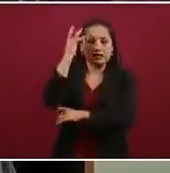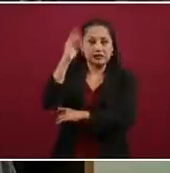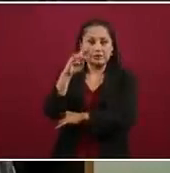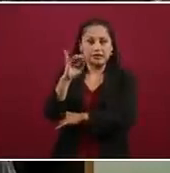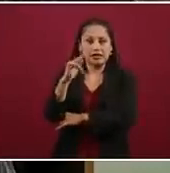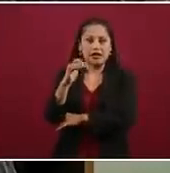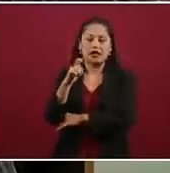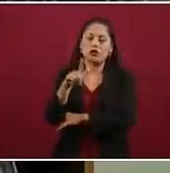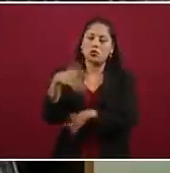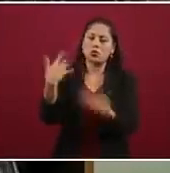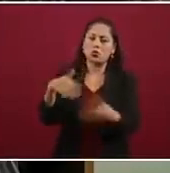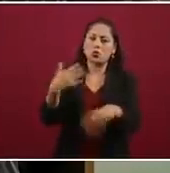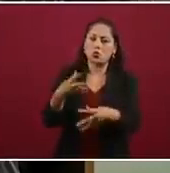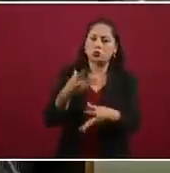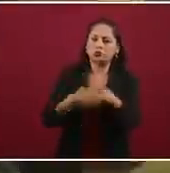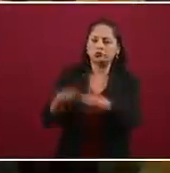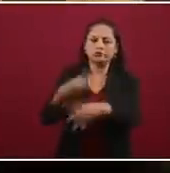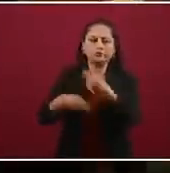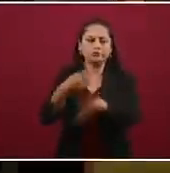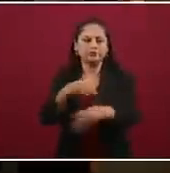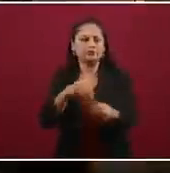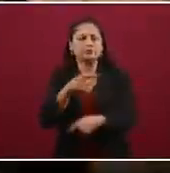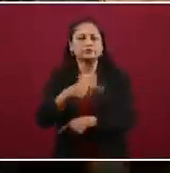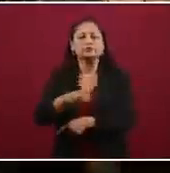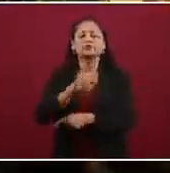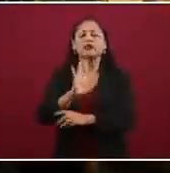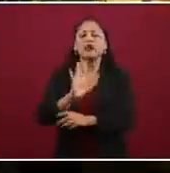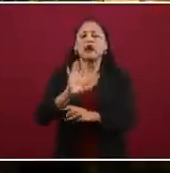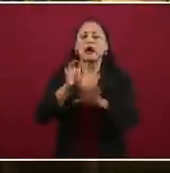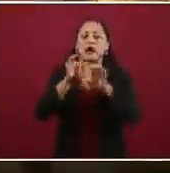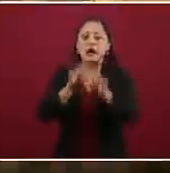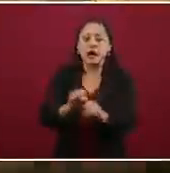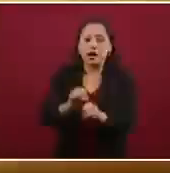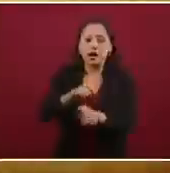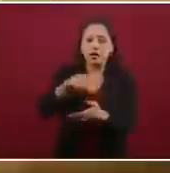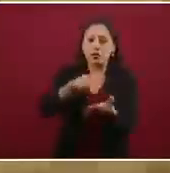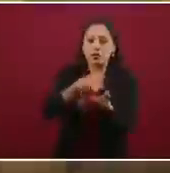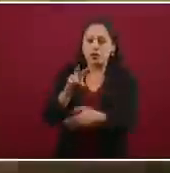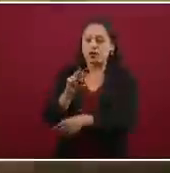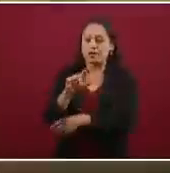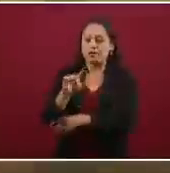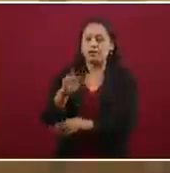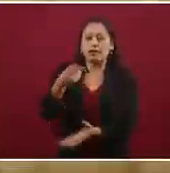en ese sentido, y la ocupación de la villa de San Miguel